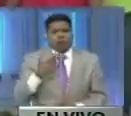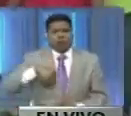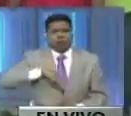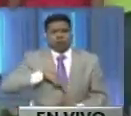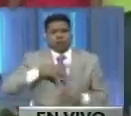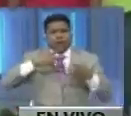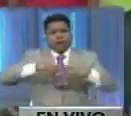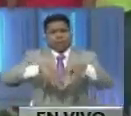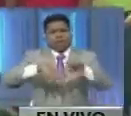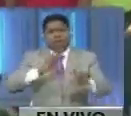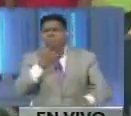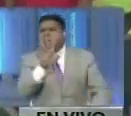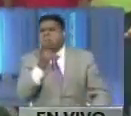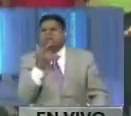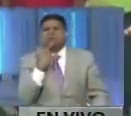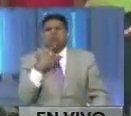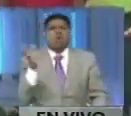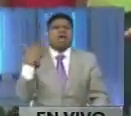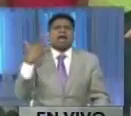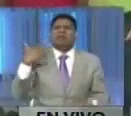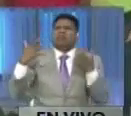¿como a cuántos grados?